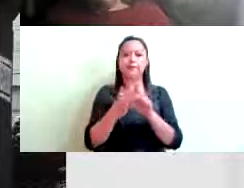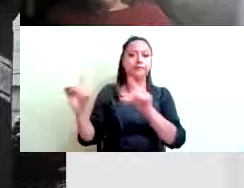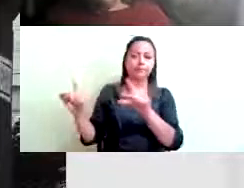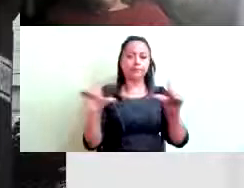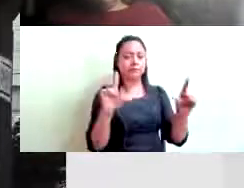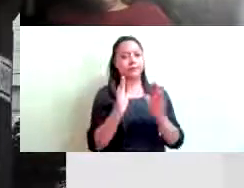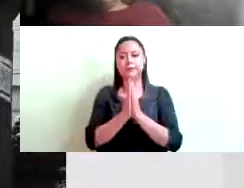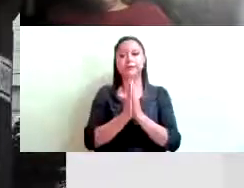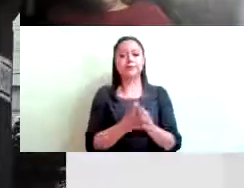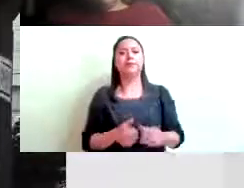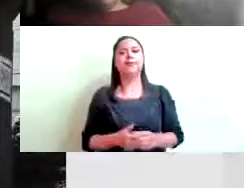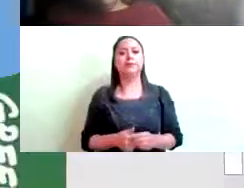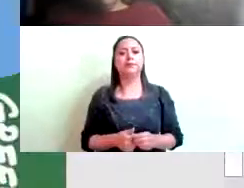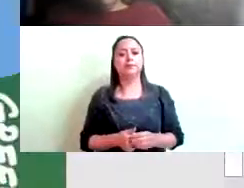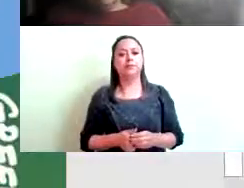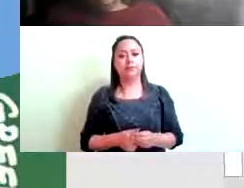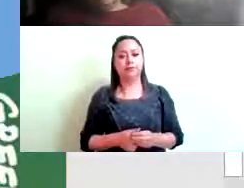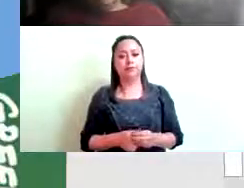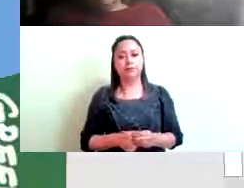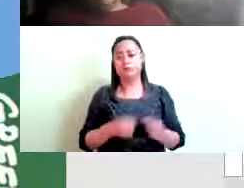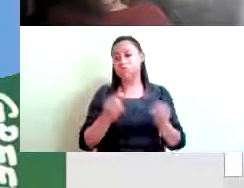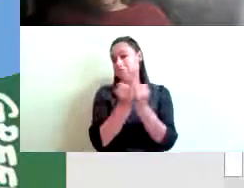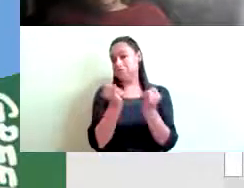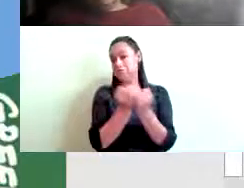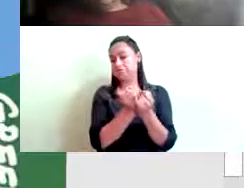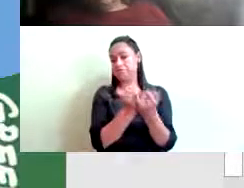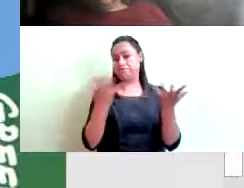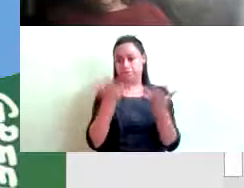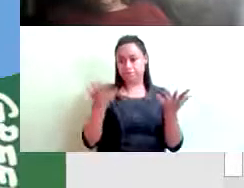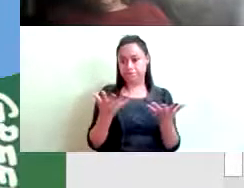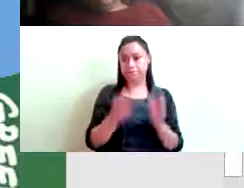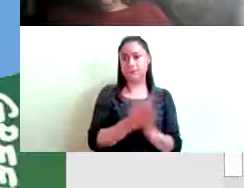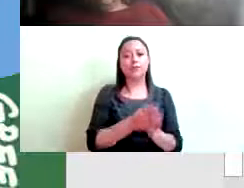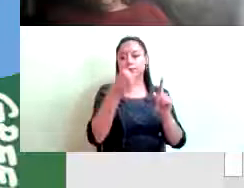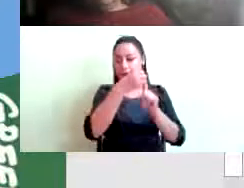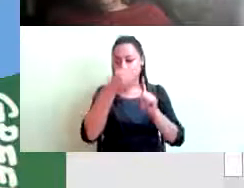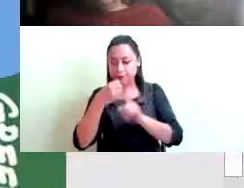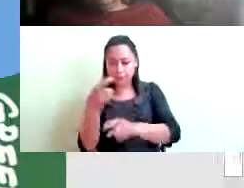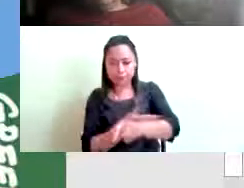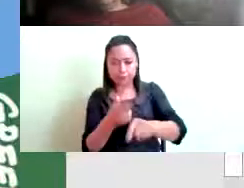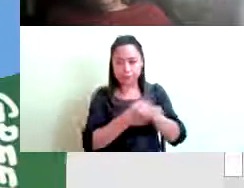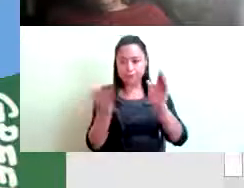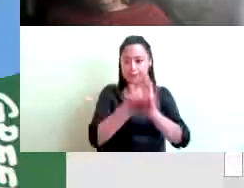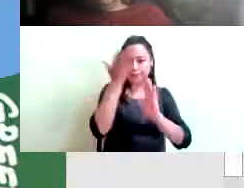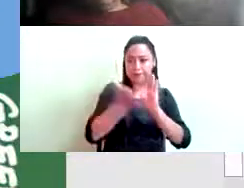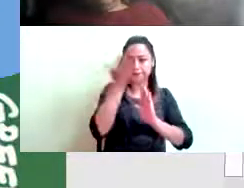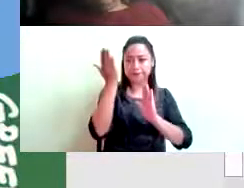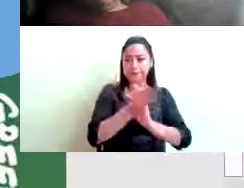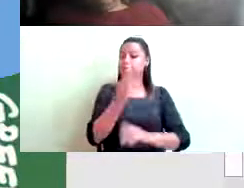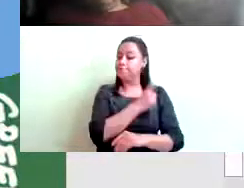favor. Hablamos también de que el ordenamiento territorial debería contemplar esta